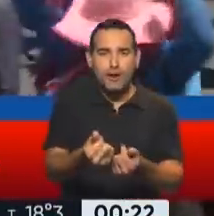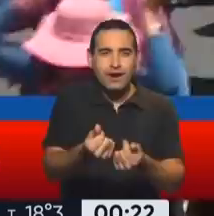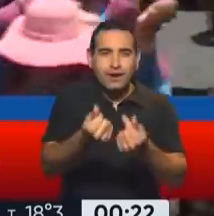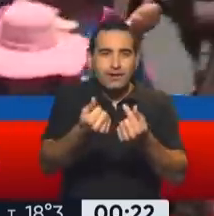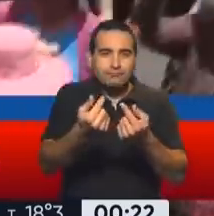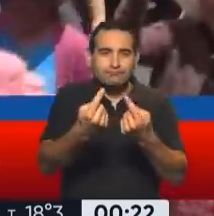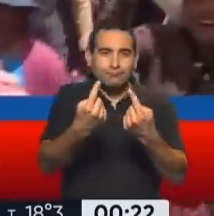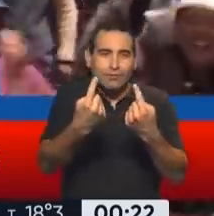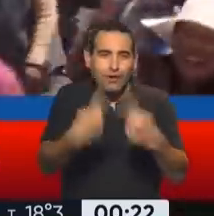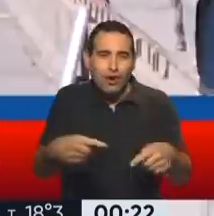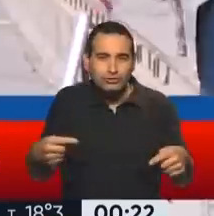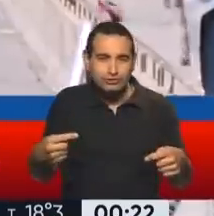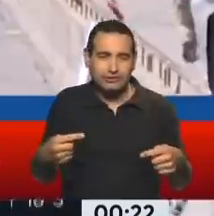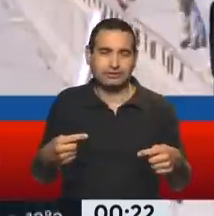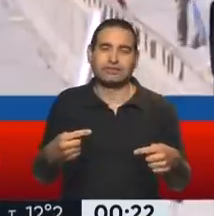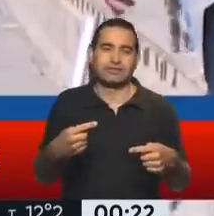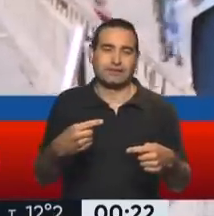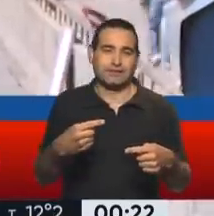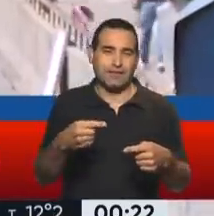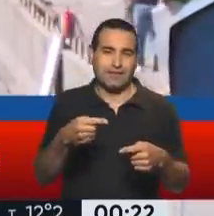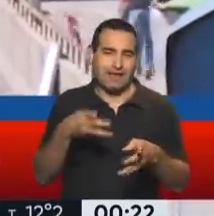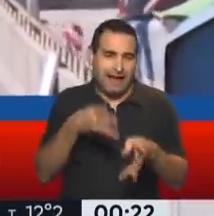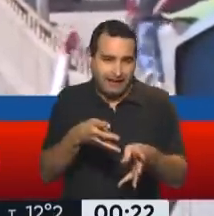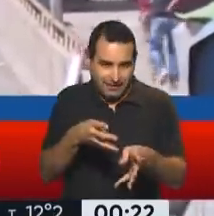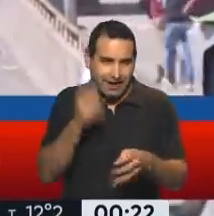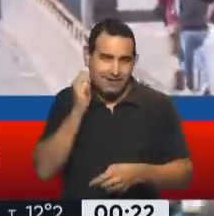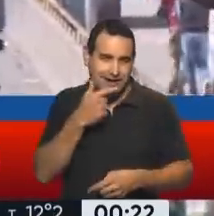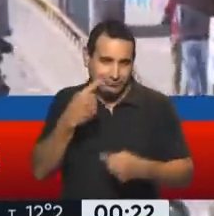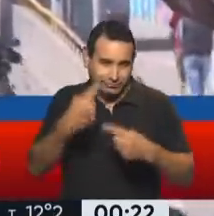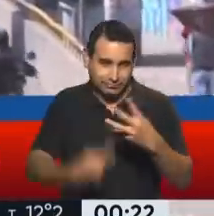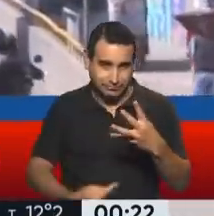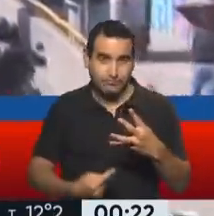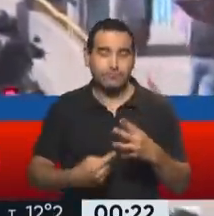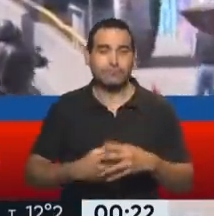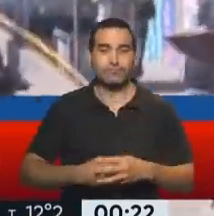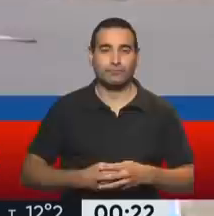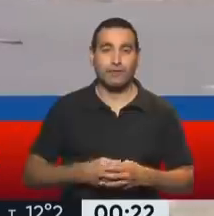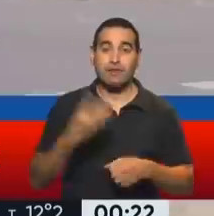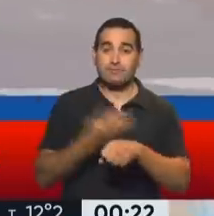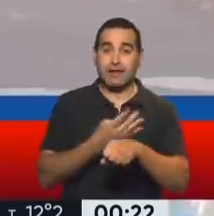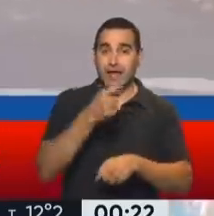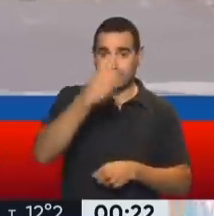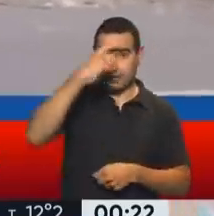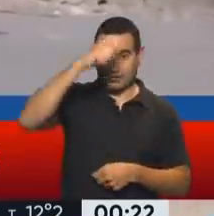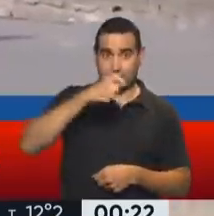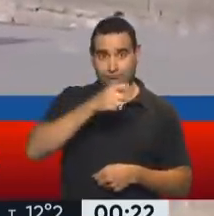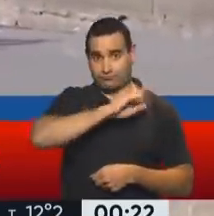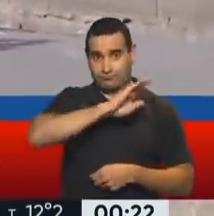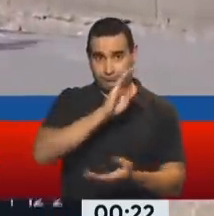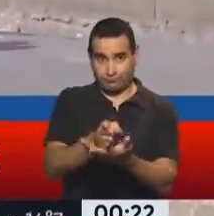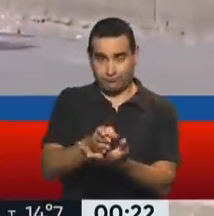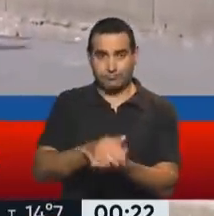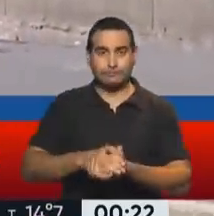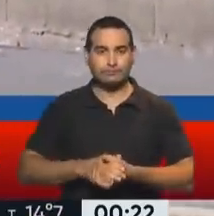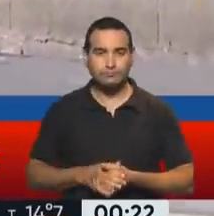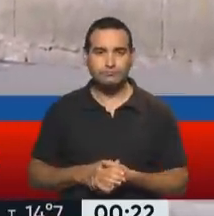digamos, sobreprecios en la compra de gases lacrimógenos en un tribunal en Miami, en Florida, ¿no? Y varios